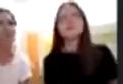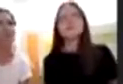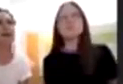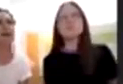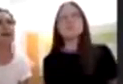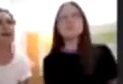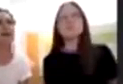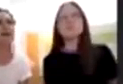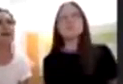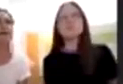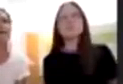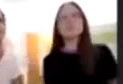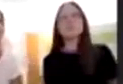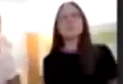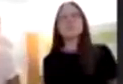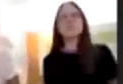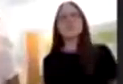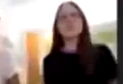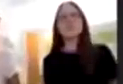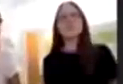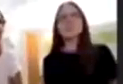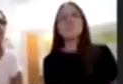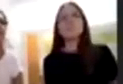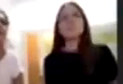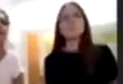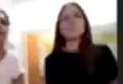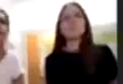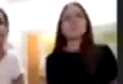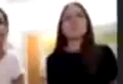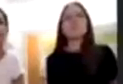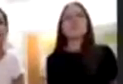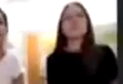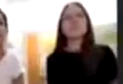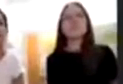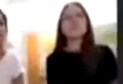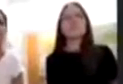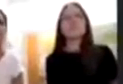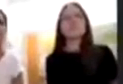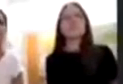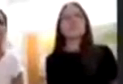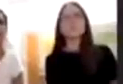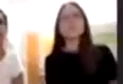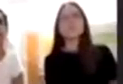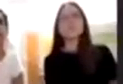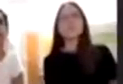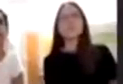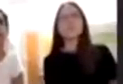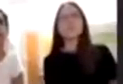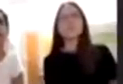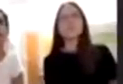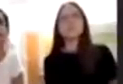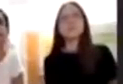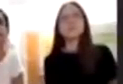Bueno, pasamos al tercer elemento principal, que es la red real primaria, son las